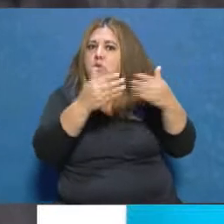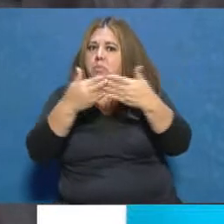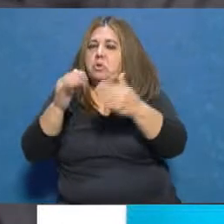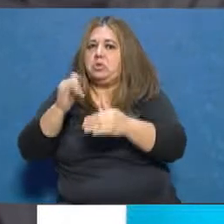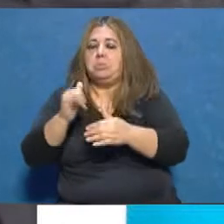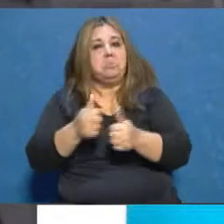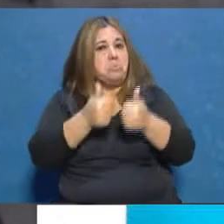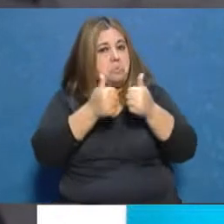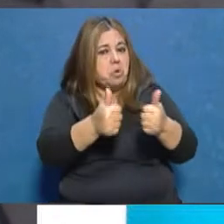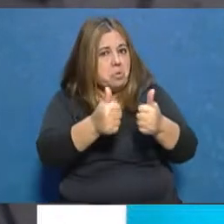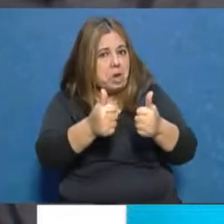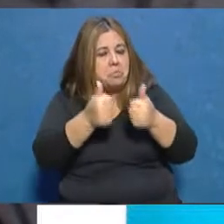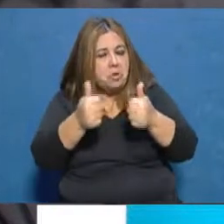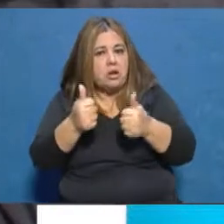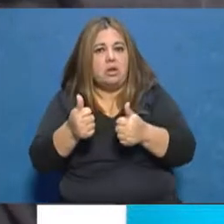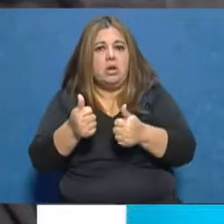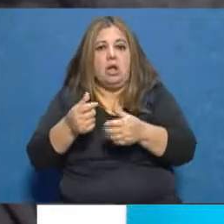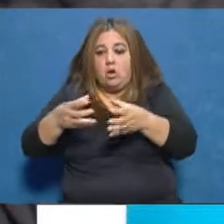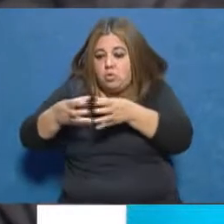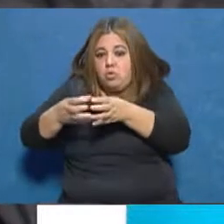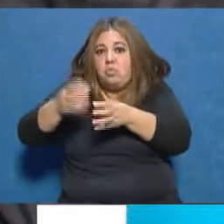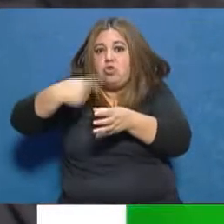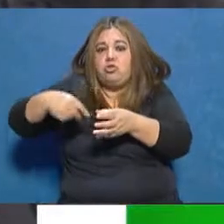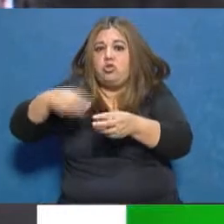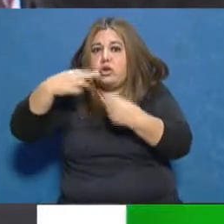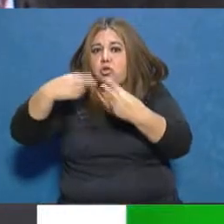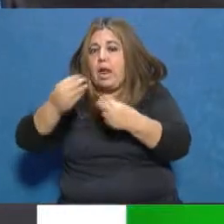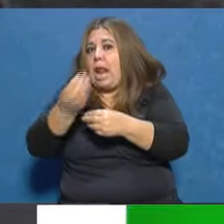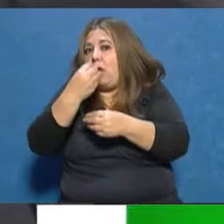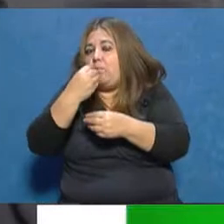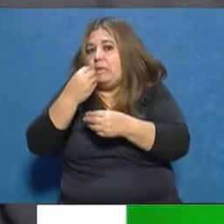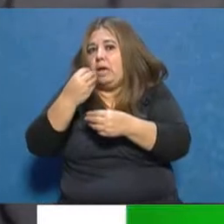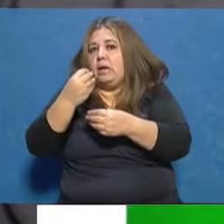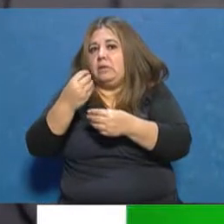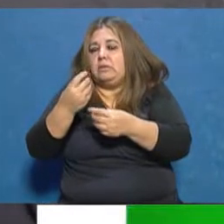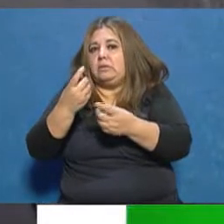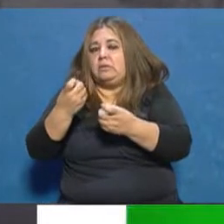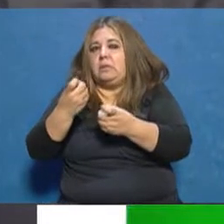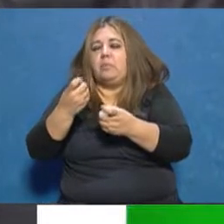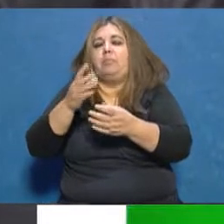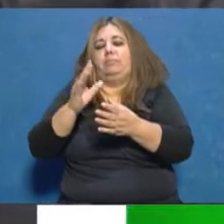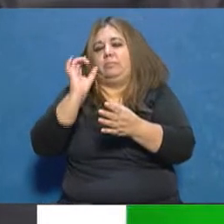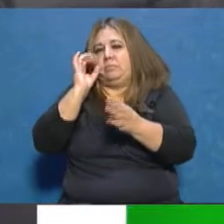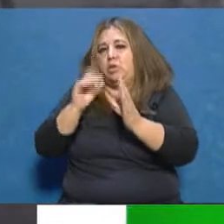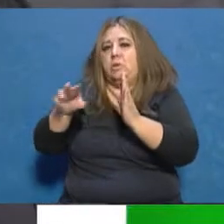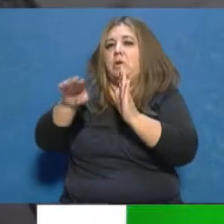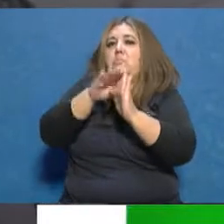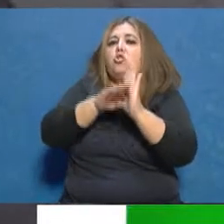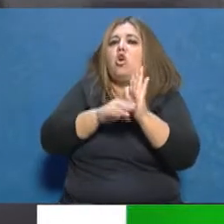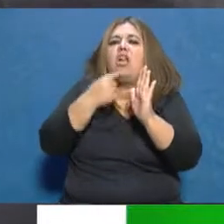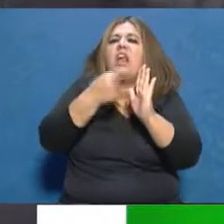con buen éxito, lo que necesitamos nosotros es también... ¿Qué dice ese protocolo puntualmente, más allá del distanciamiento de las